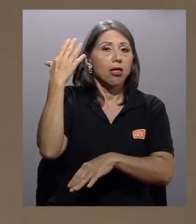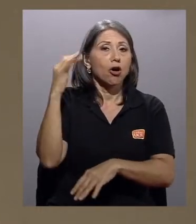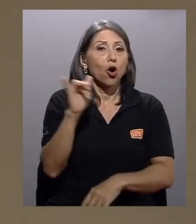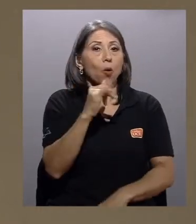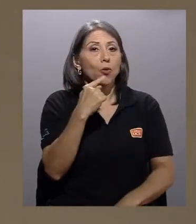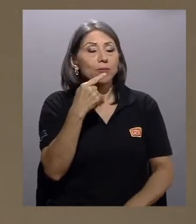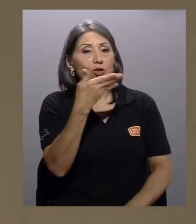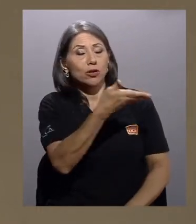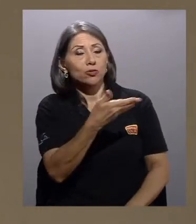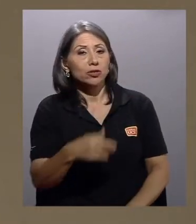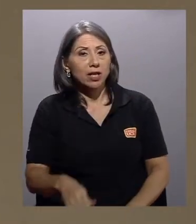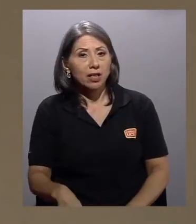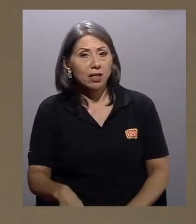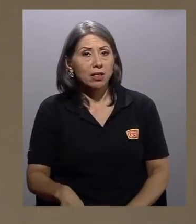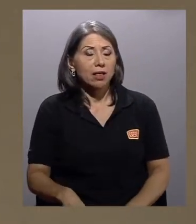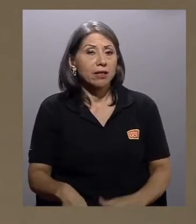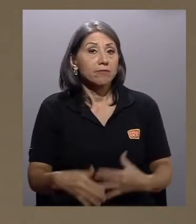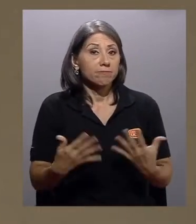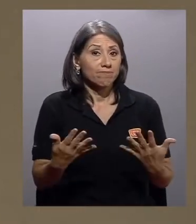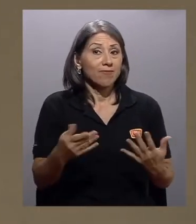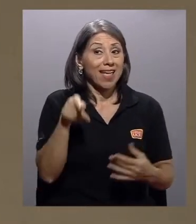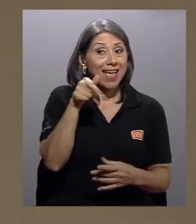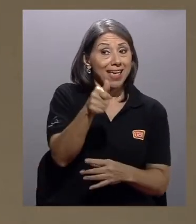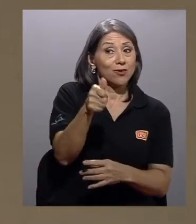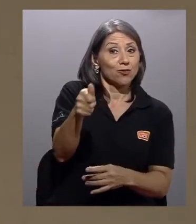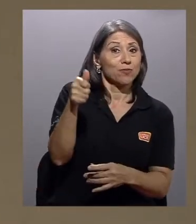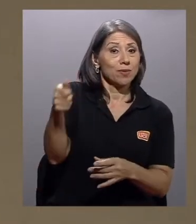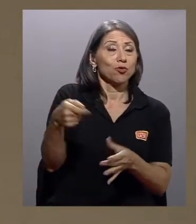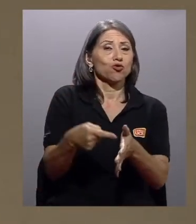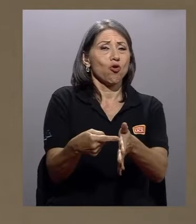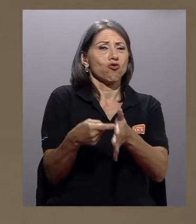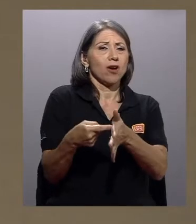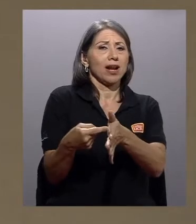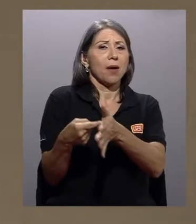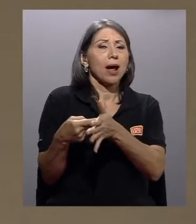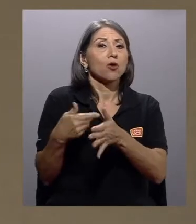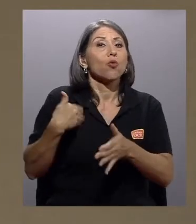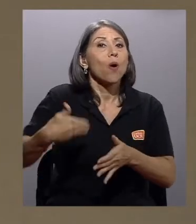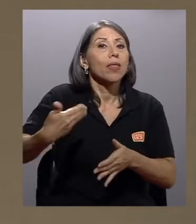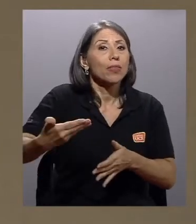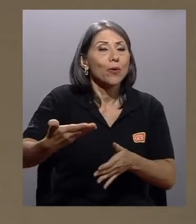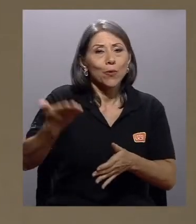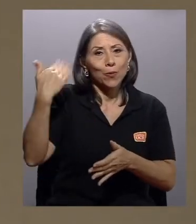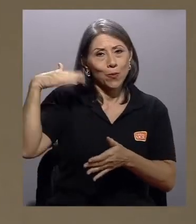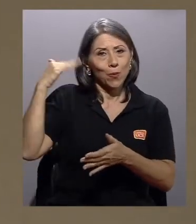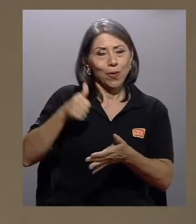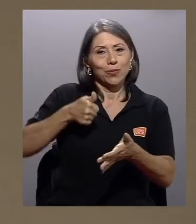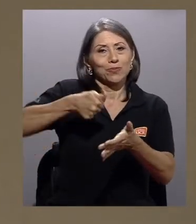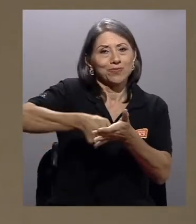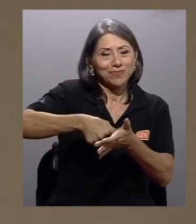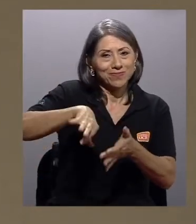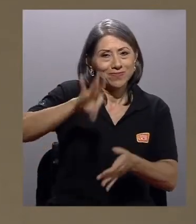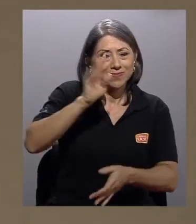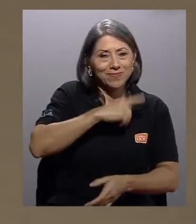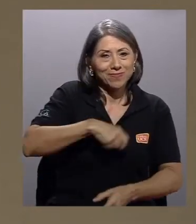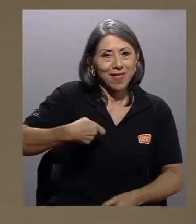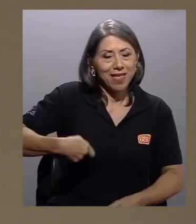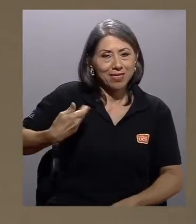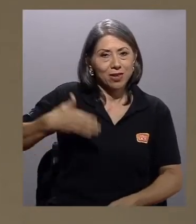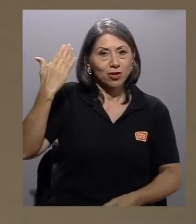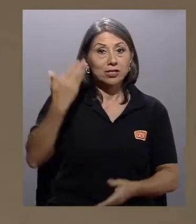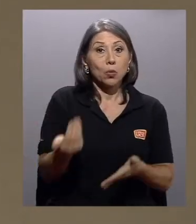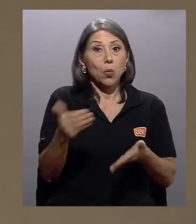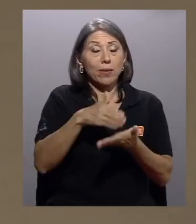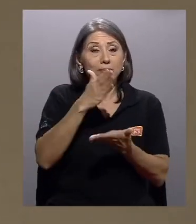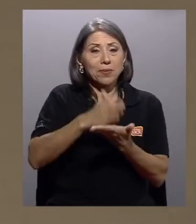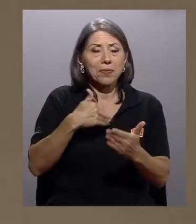mencionas, lo reclamaron simbólicamente en las elecciones anteriores. Vamos